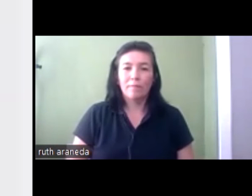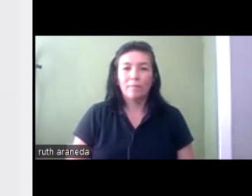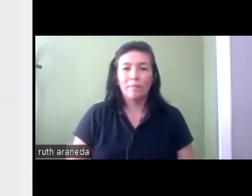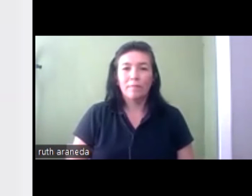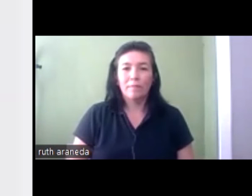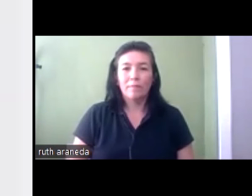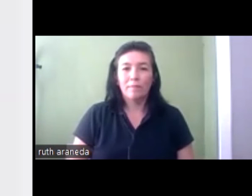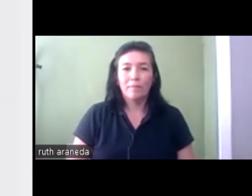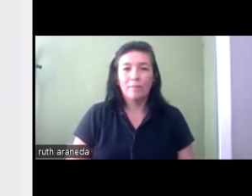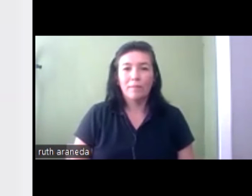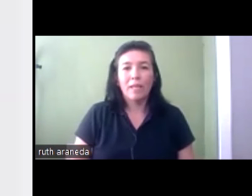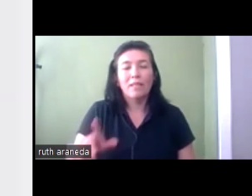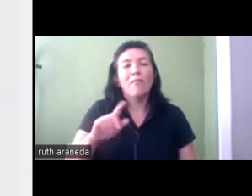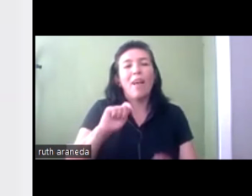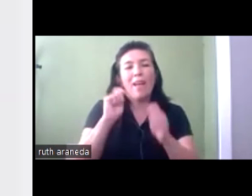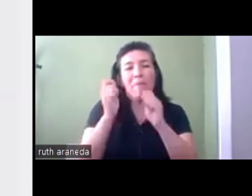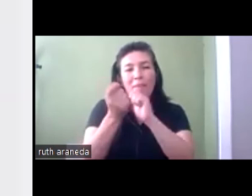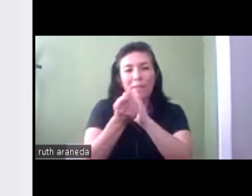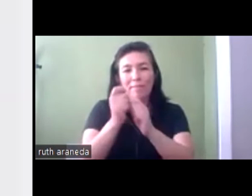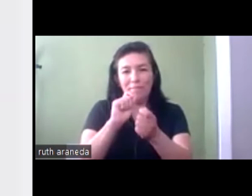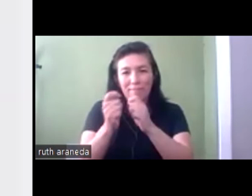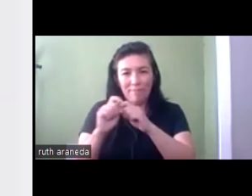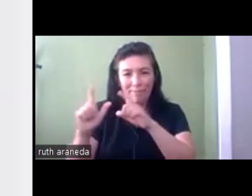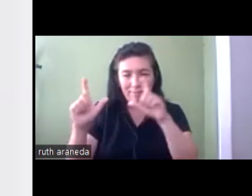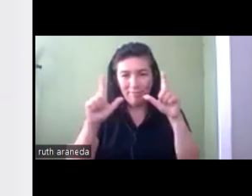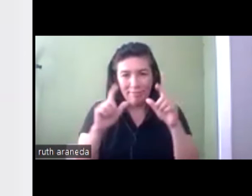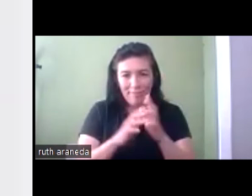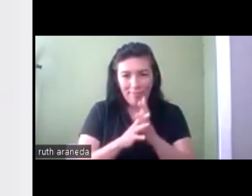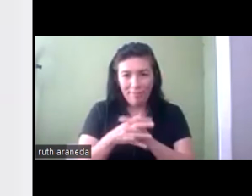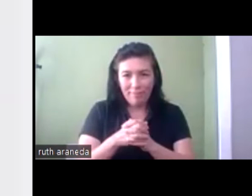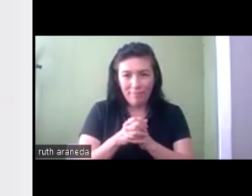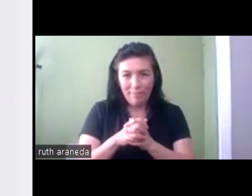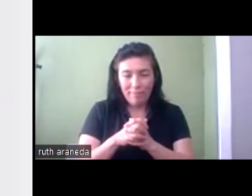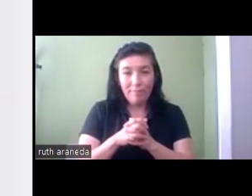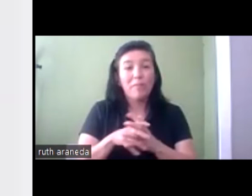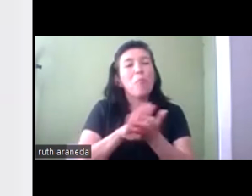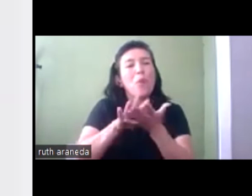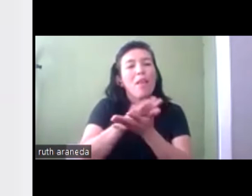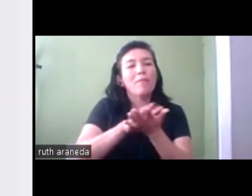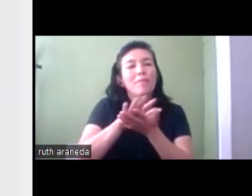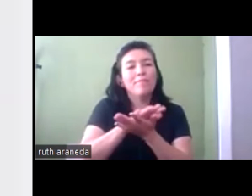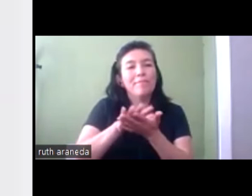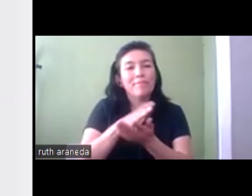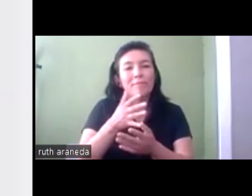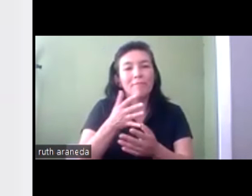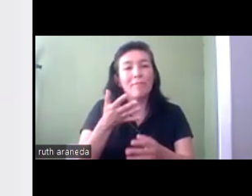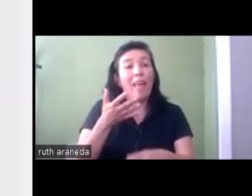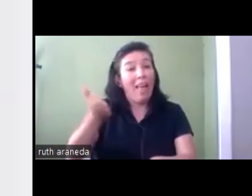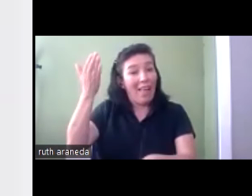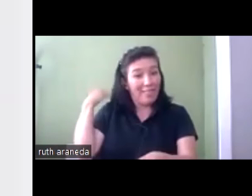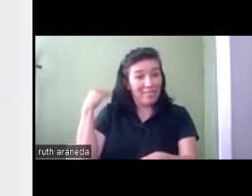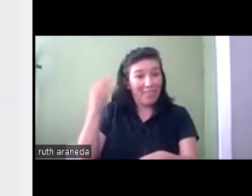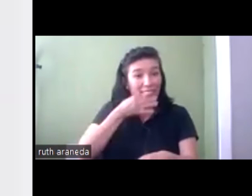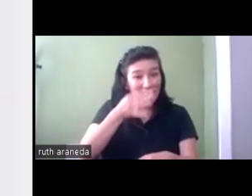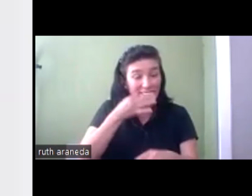este, voy a modificar nomás la diapositiva. Eh, tenemos, por ejemplo, bueno, yo hablaba en su momento